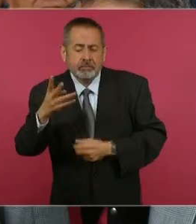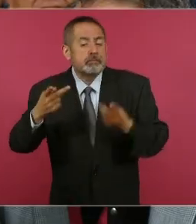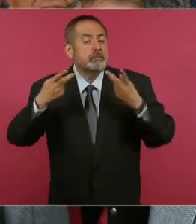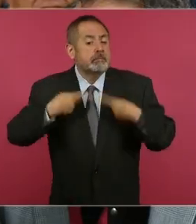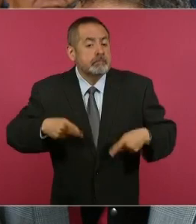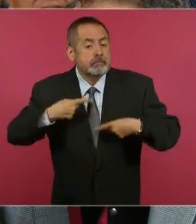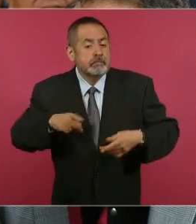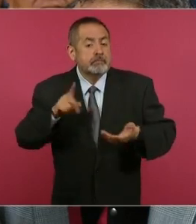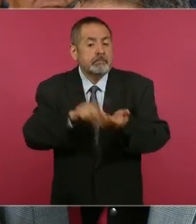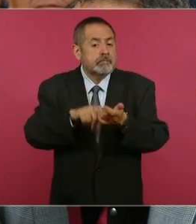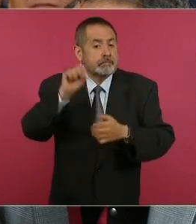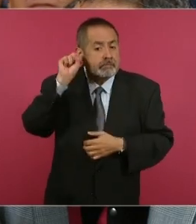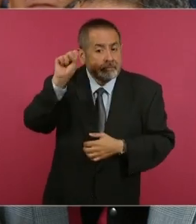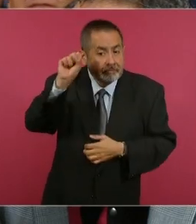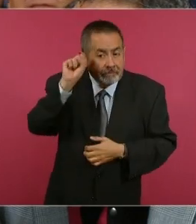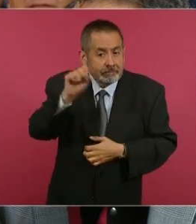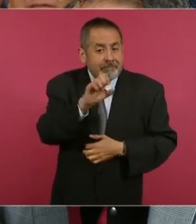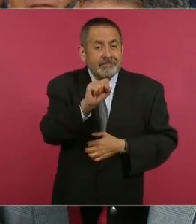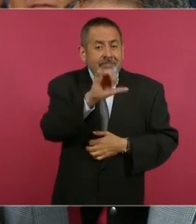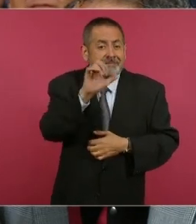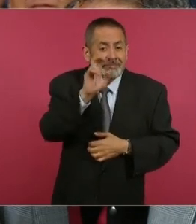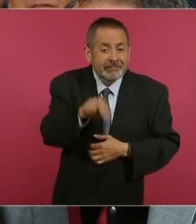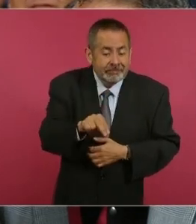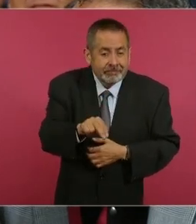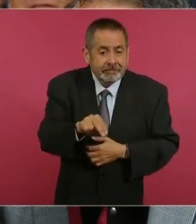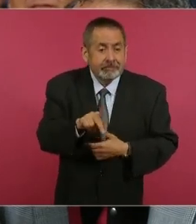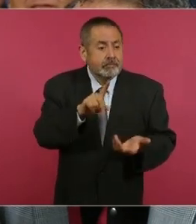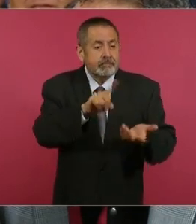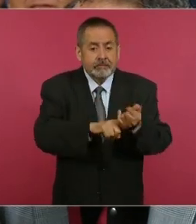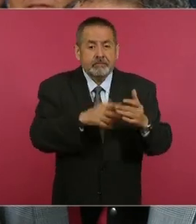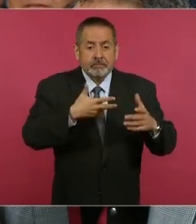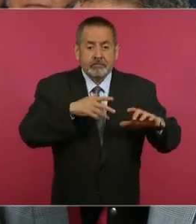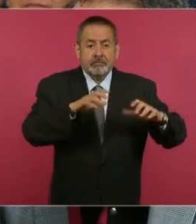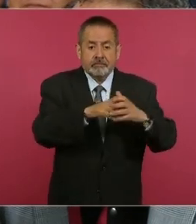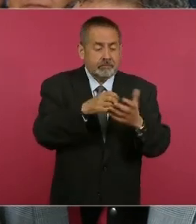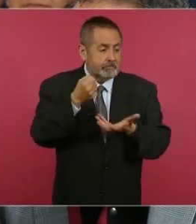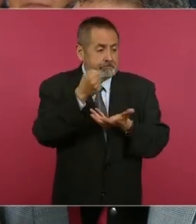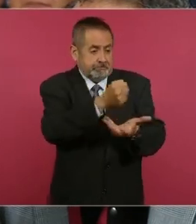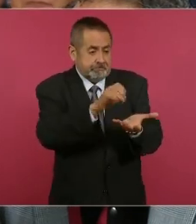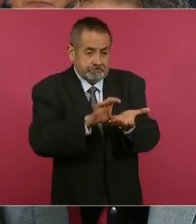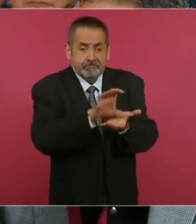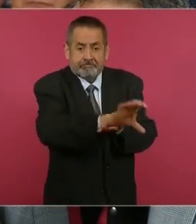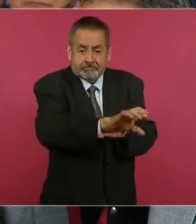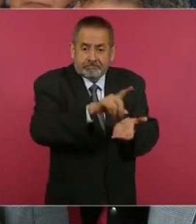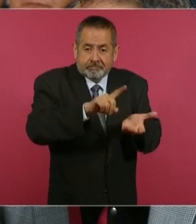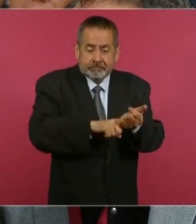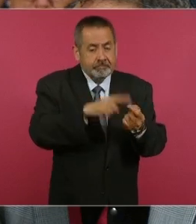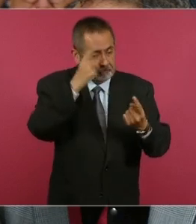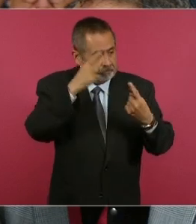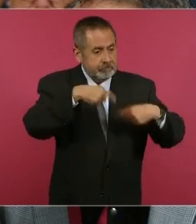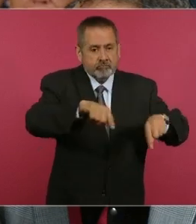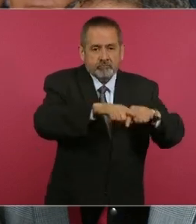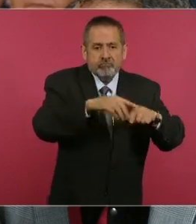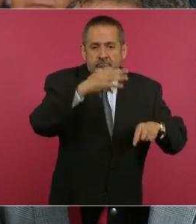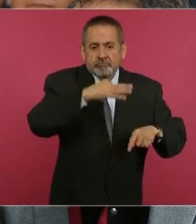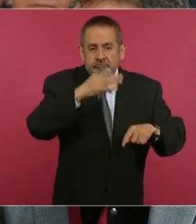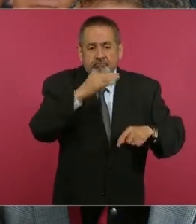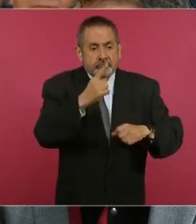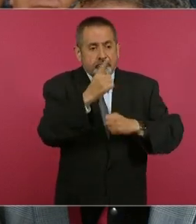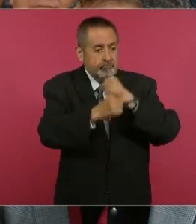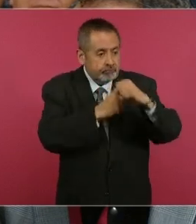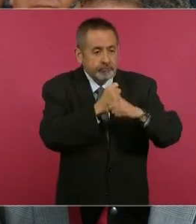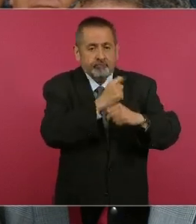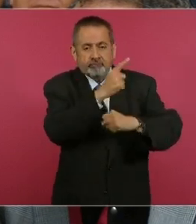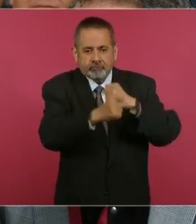empleados sindicalizados de la Suprema Corte, tienen además una partida presupuestal para la celebración de una fiesta de fin de